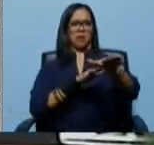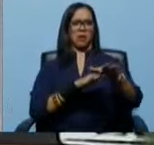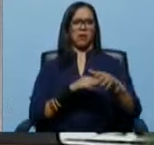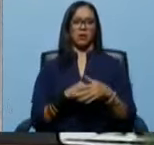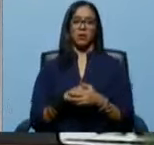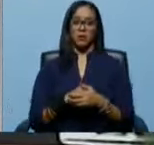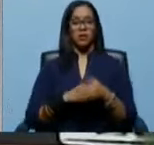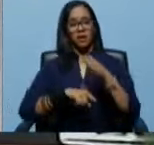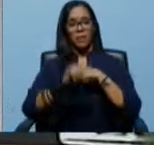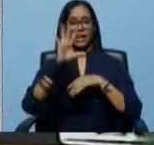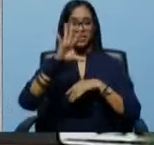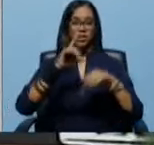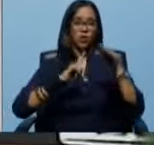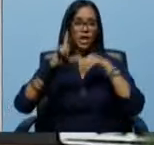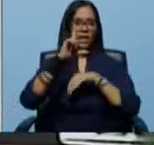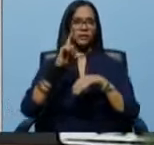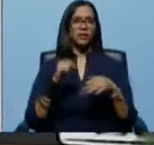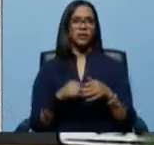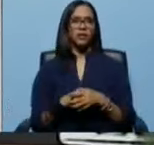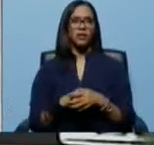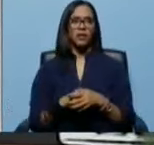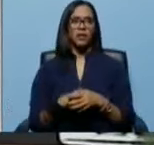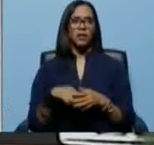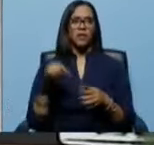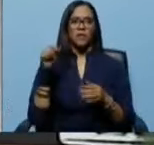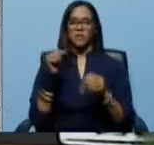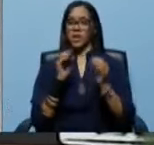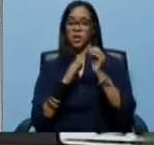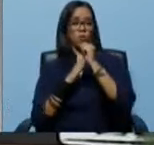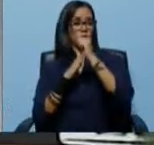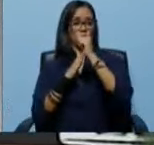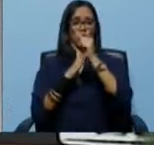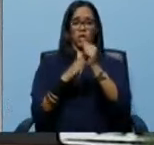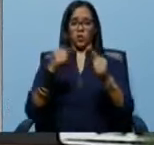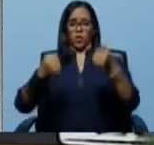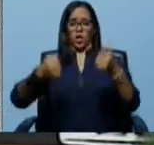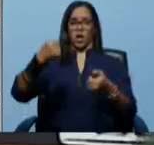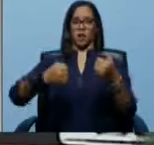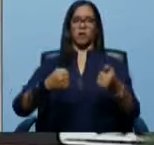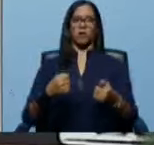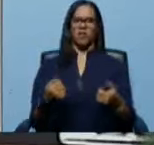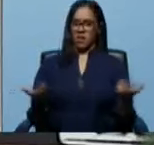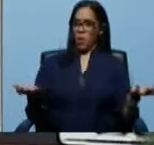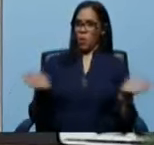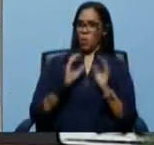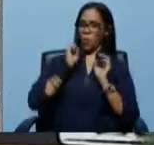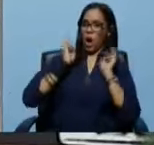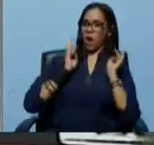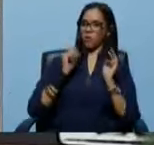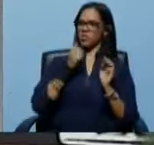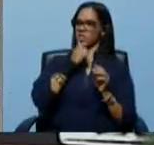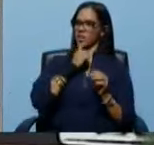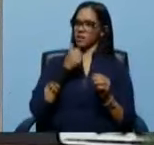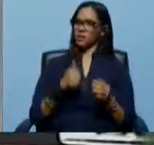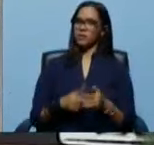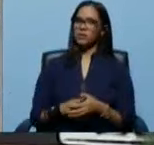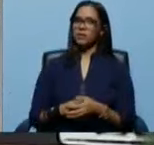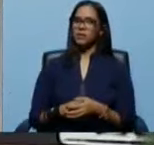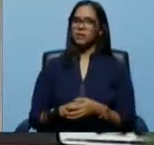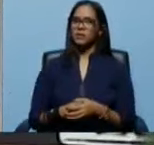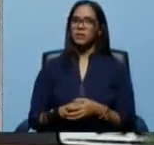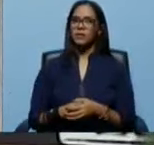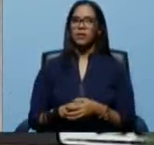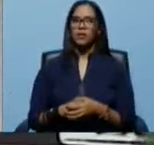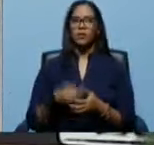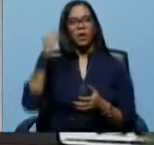pues. Ah, viene una personalidad en un carro. Y dice, vean una personalidad, Dios mío, ¿quién será?